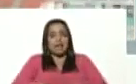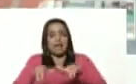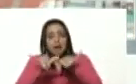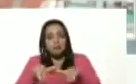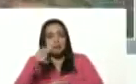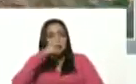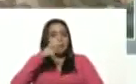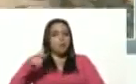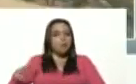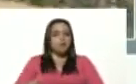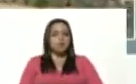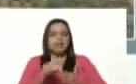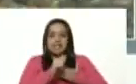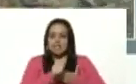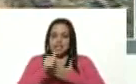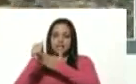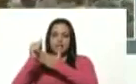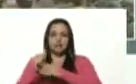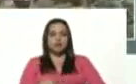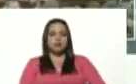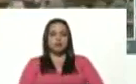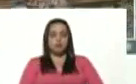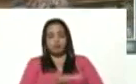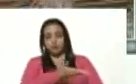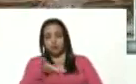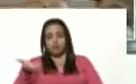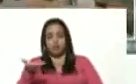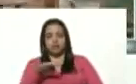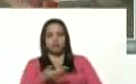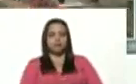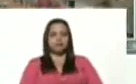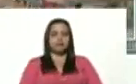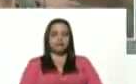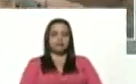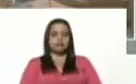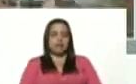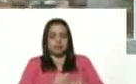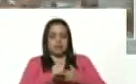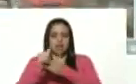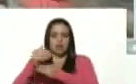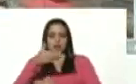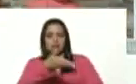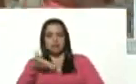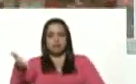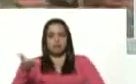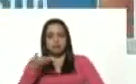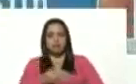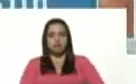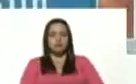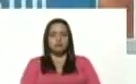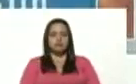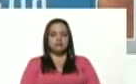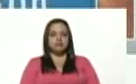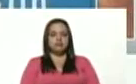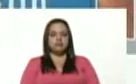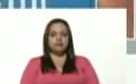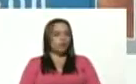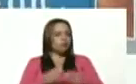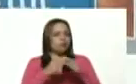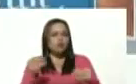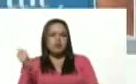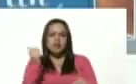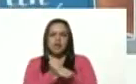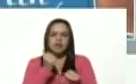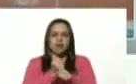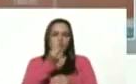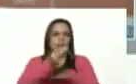poder popular, el liderazgo de ustedes, Keila, de ustedes, el que, bueno, con todo el trabajo que